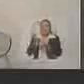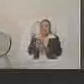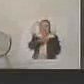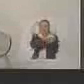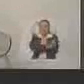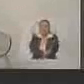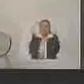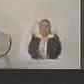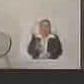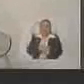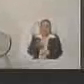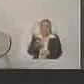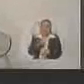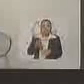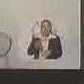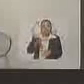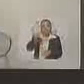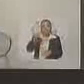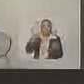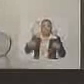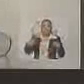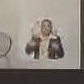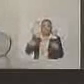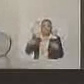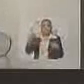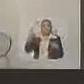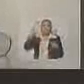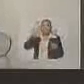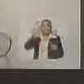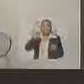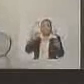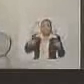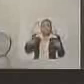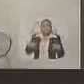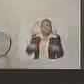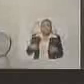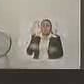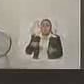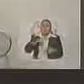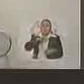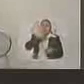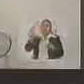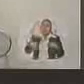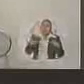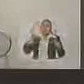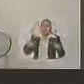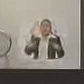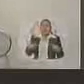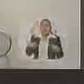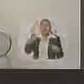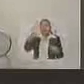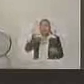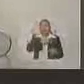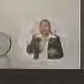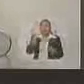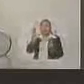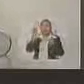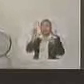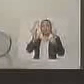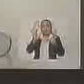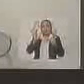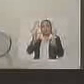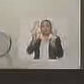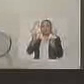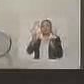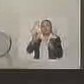tener contacto directo los vecinos con las personas involucradas en todos los servicios de la delegación, se podrán